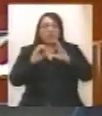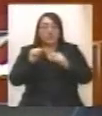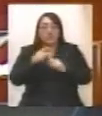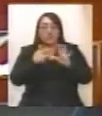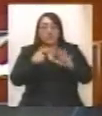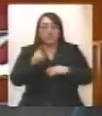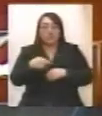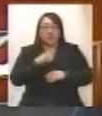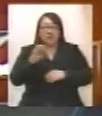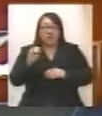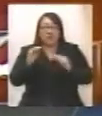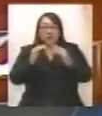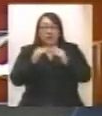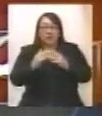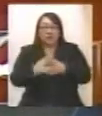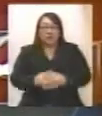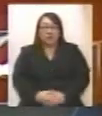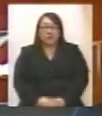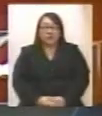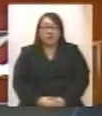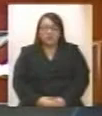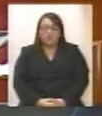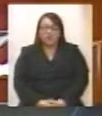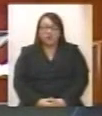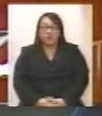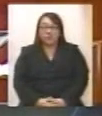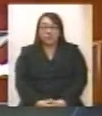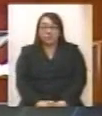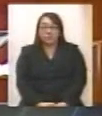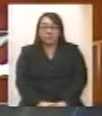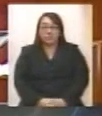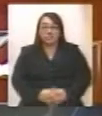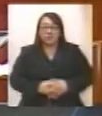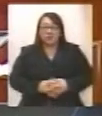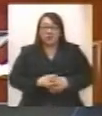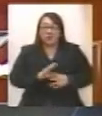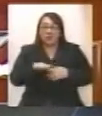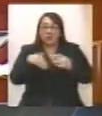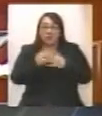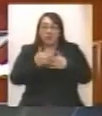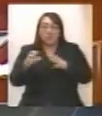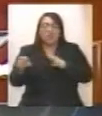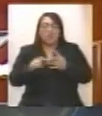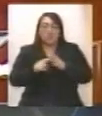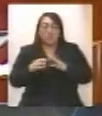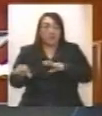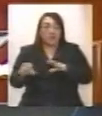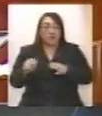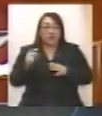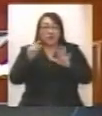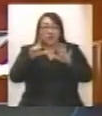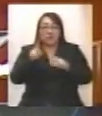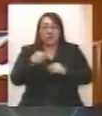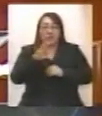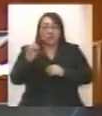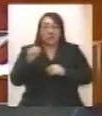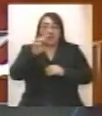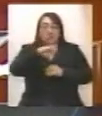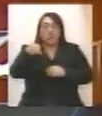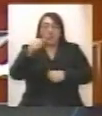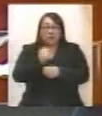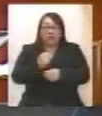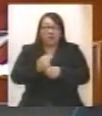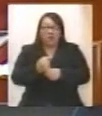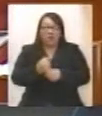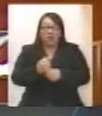a 7.500 hogares. Todo ello ha generado 7.500 puestos de